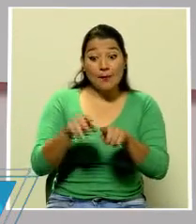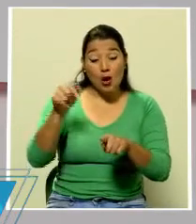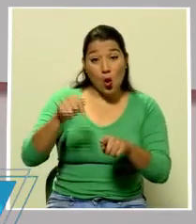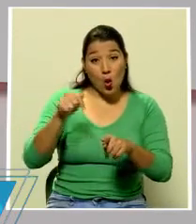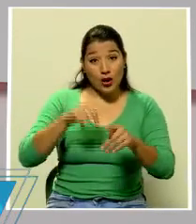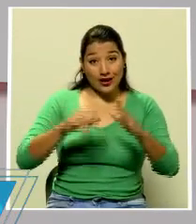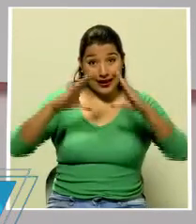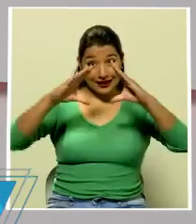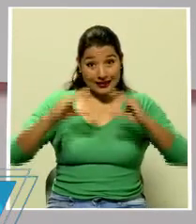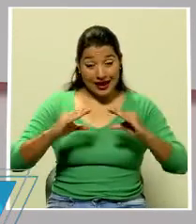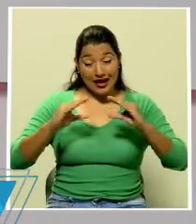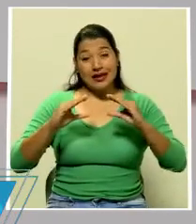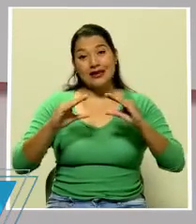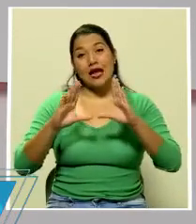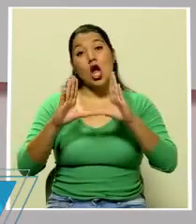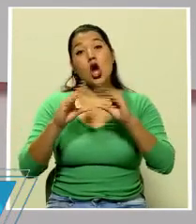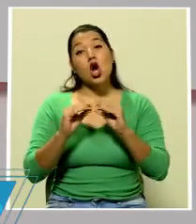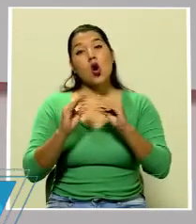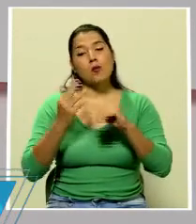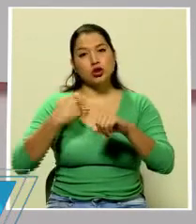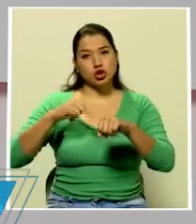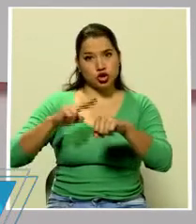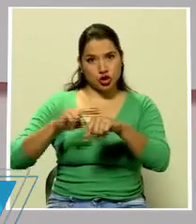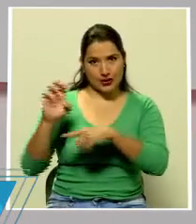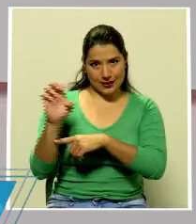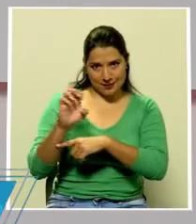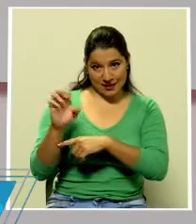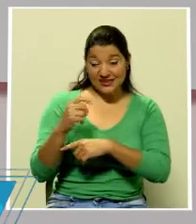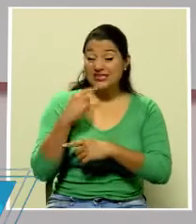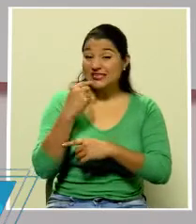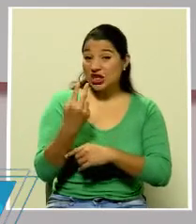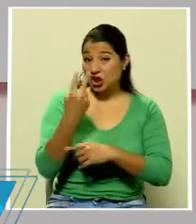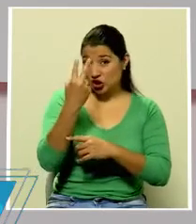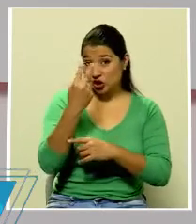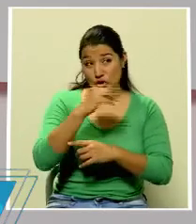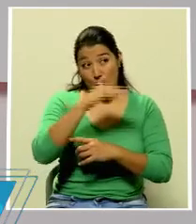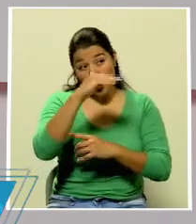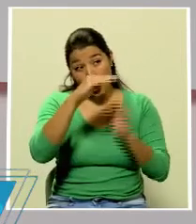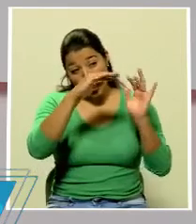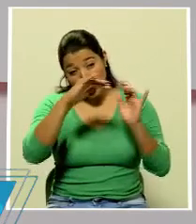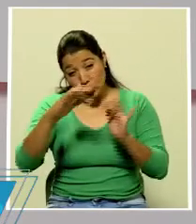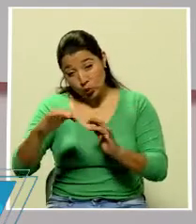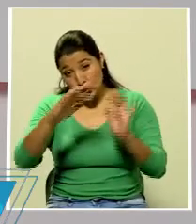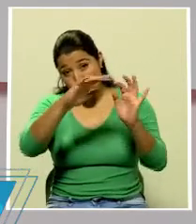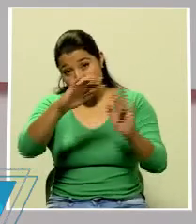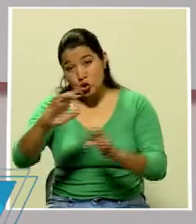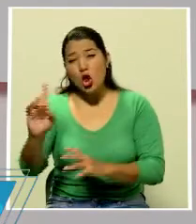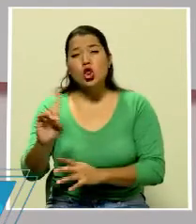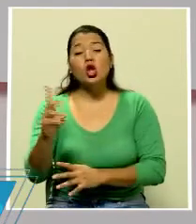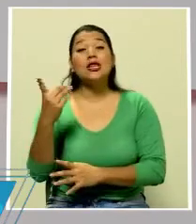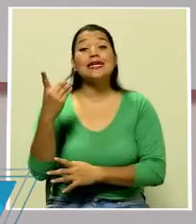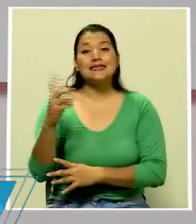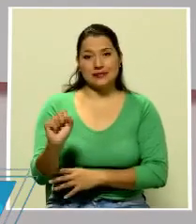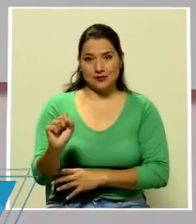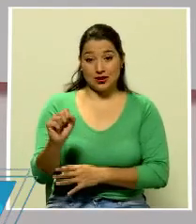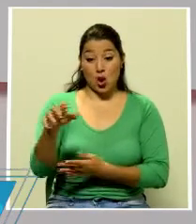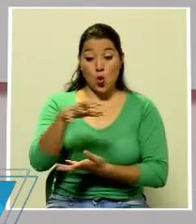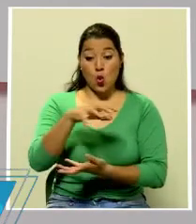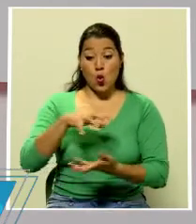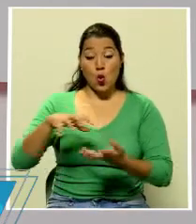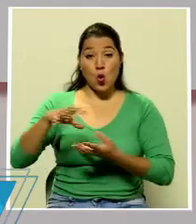de Emergencias reportó 2 deslizamientos en Desamparados. La onda tropical